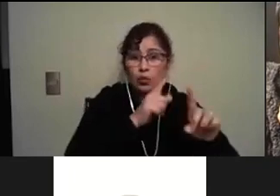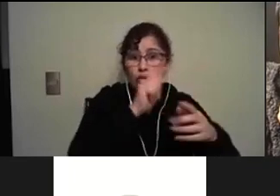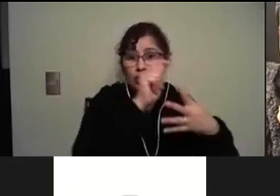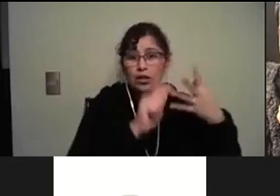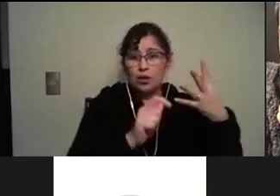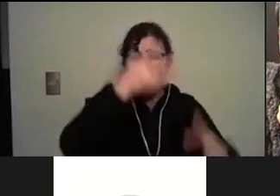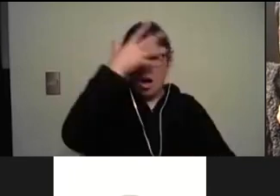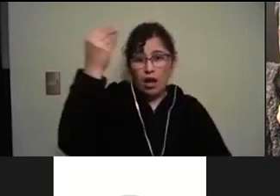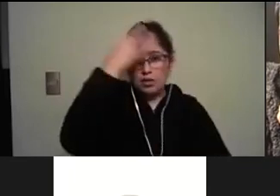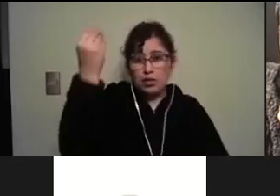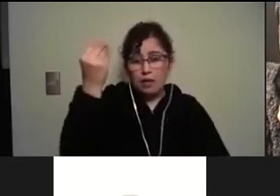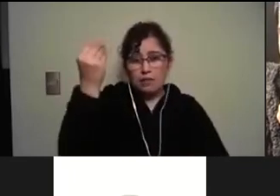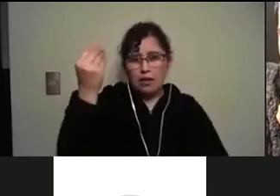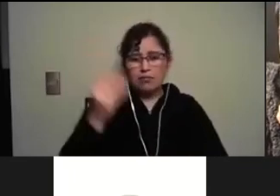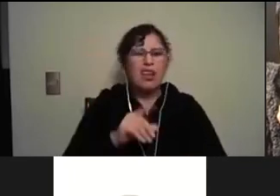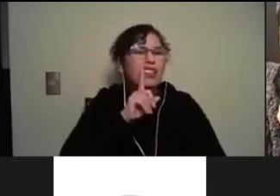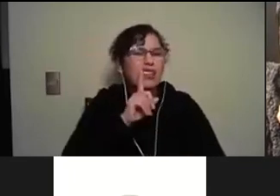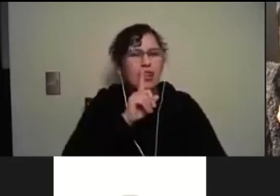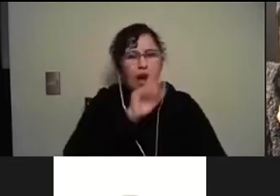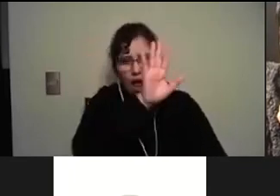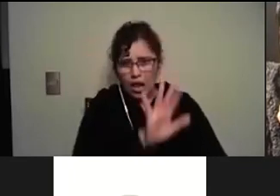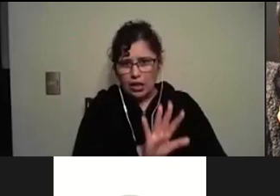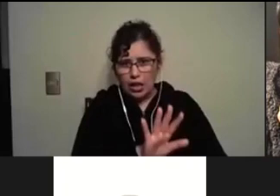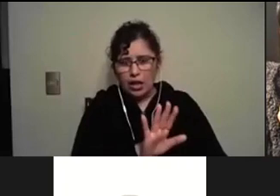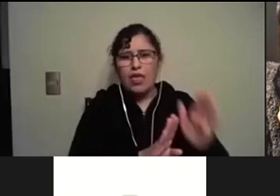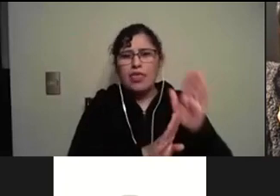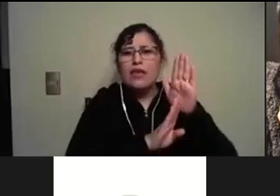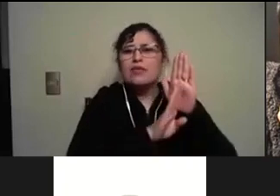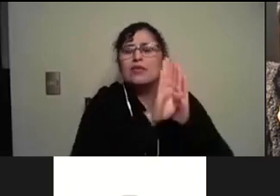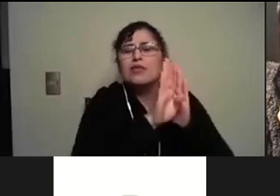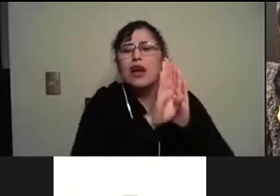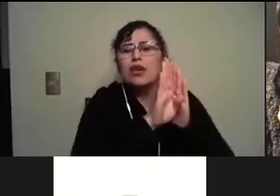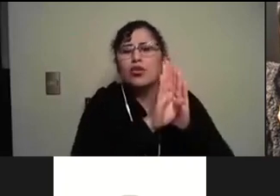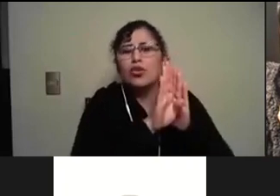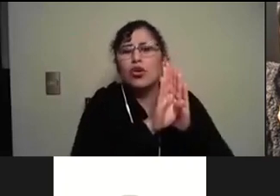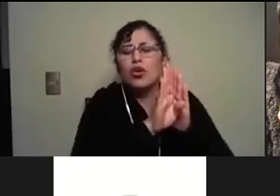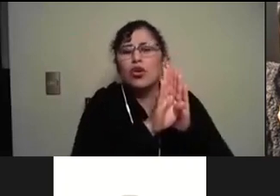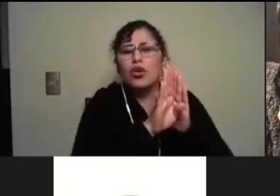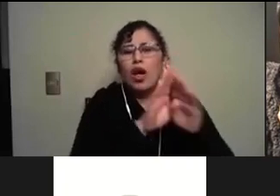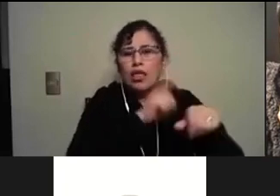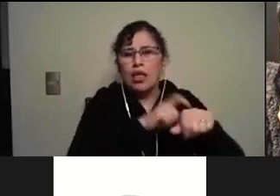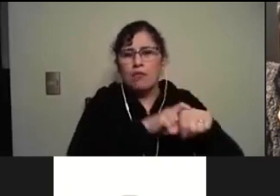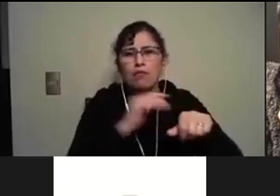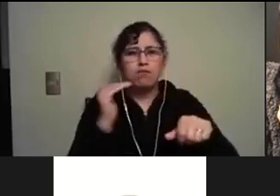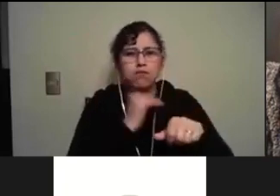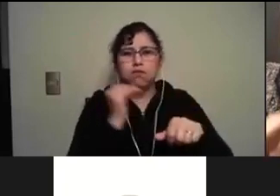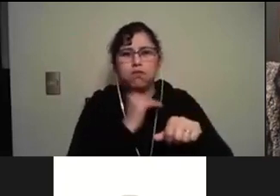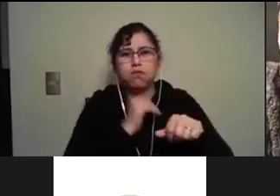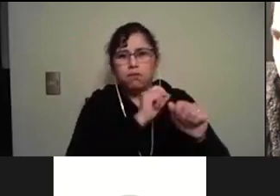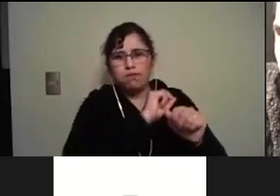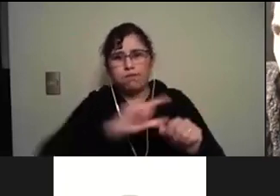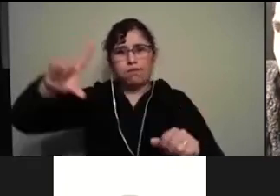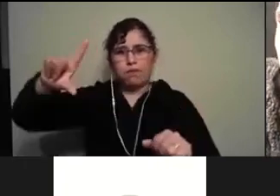se caracterice por tener un desarrollo mucho más en tiempo, mucho más rápido.